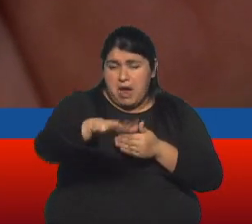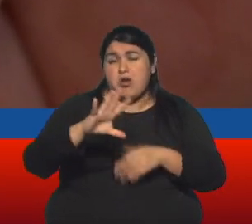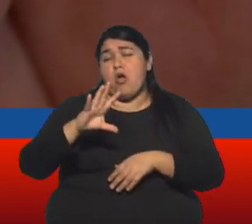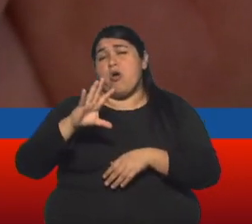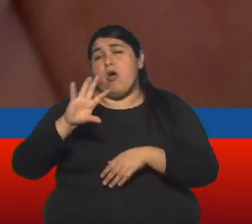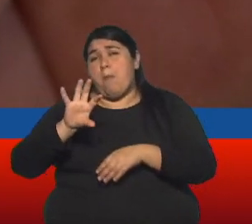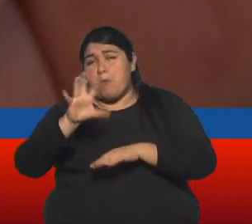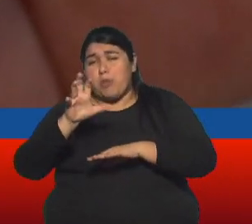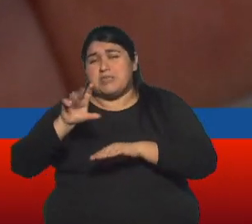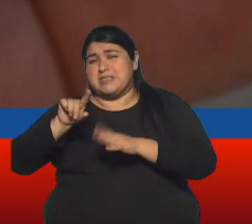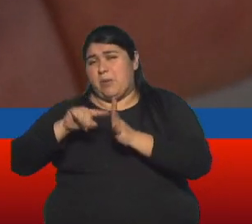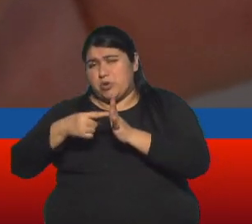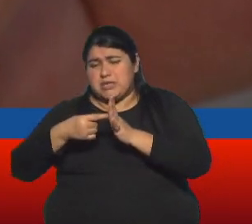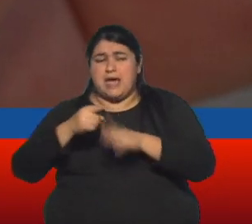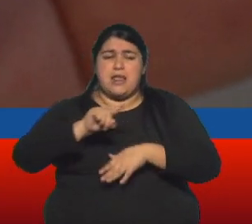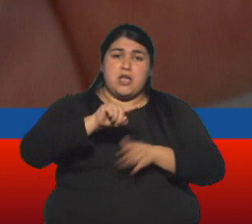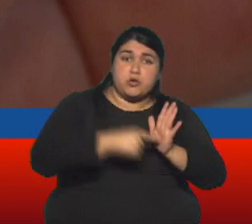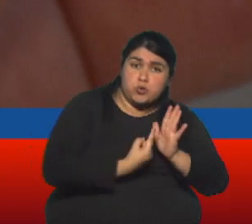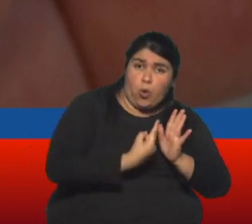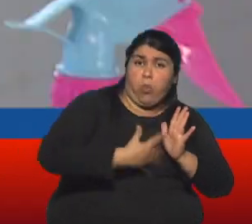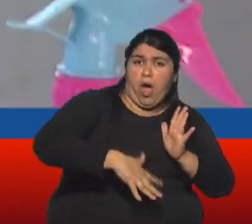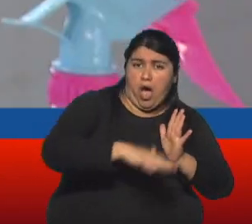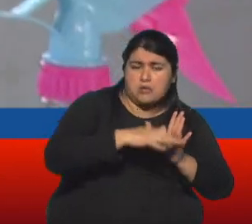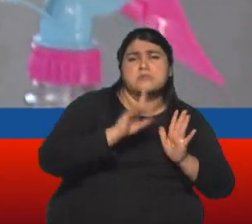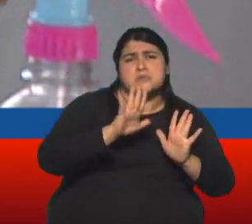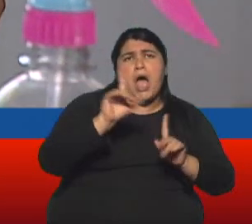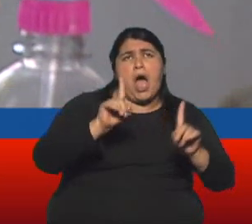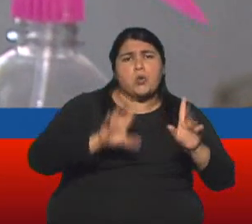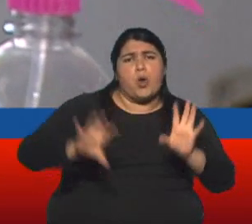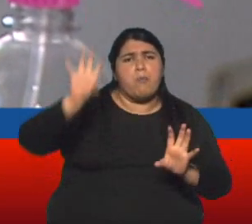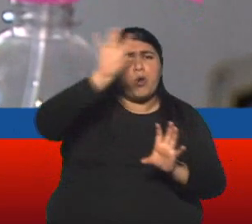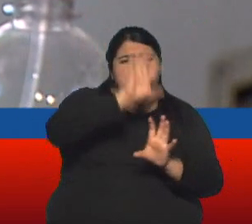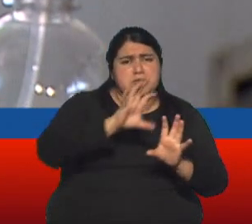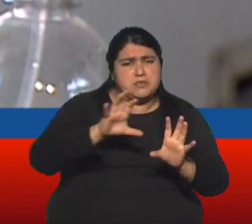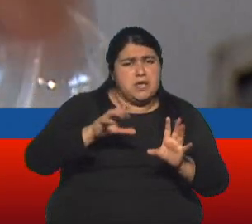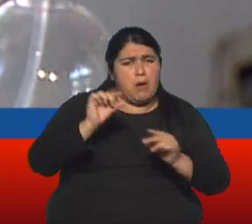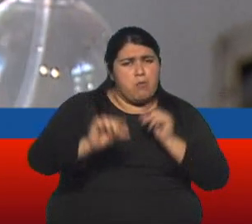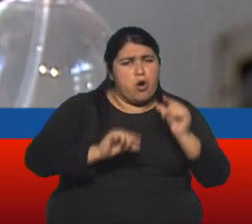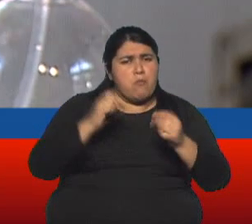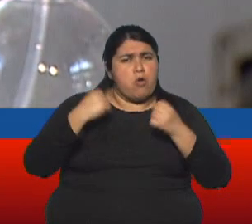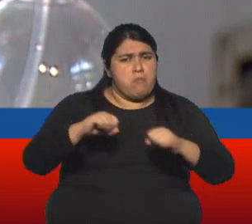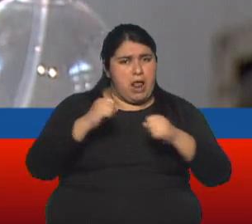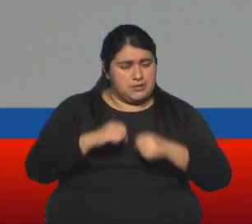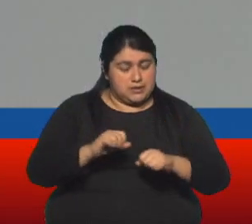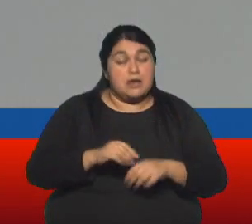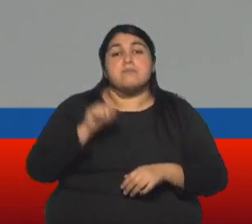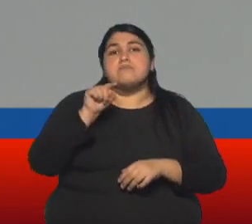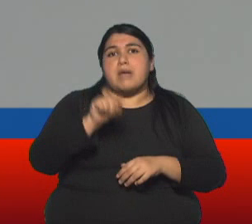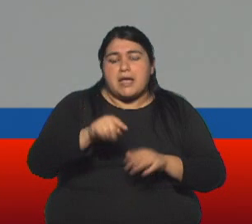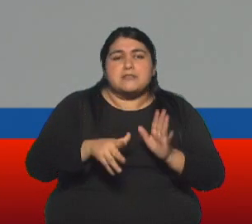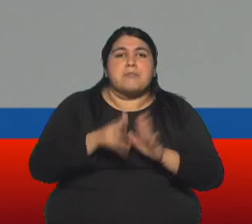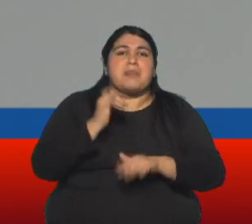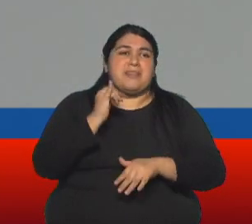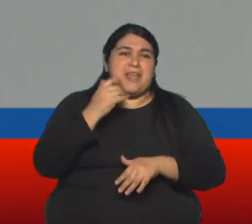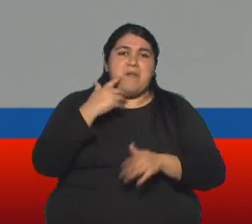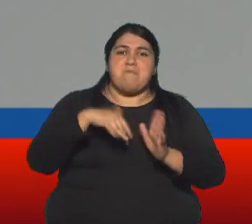provincia de Buenos Aires, Ciudad de Buenos Aires y varias provincias del interior del país. Y eso te daría un mayor abanico de